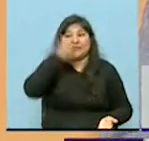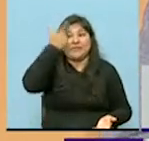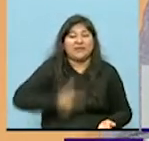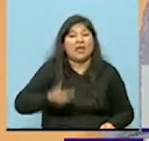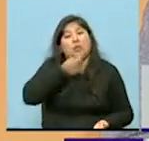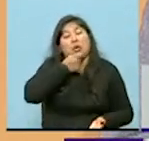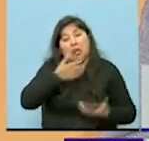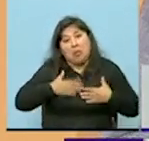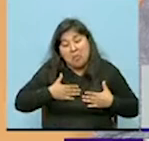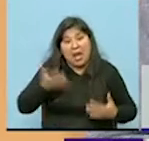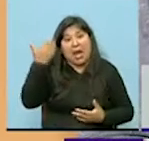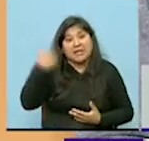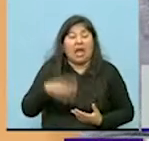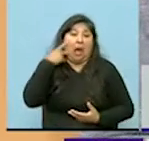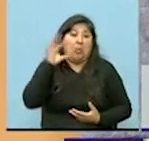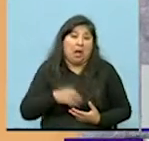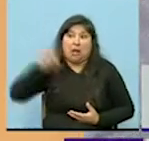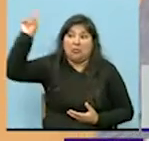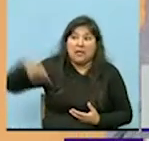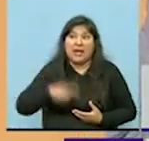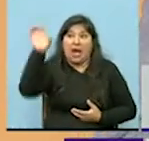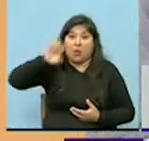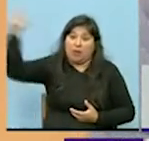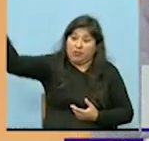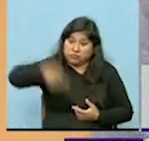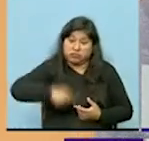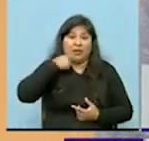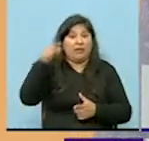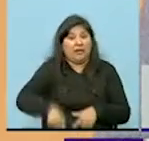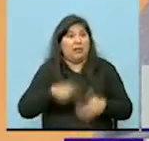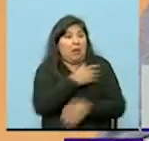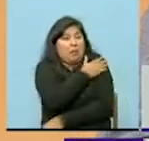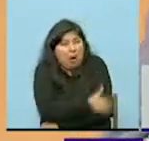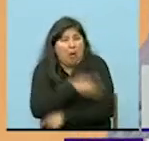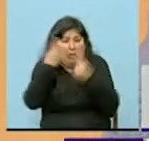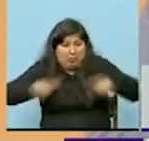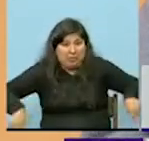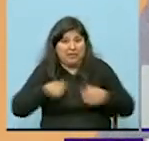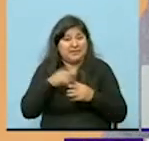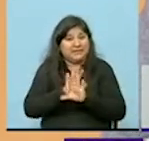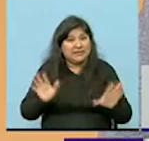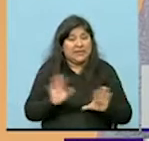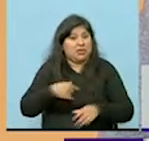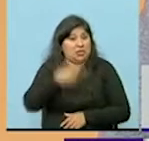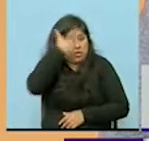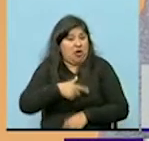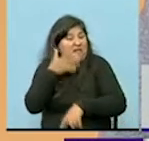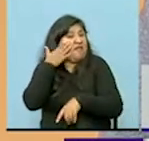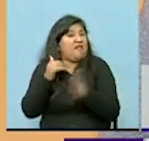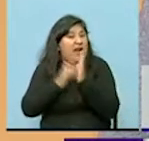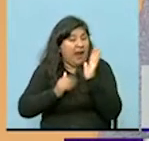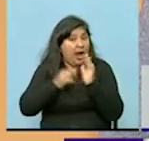los migrantes blancos somos un poco mejor que los migrantes que tiene un poquito marrón la piel como los hermanos bolivianos los hermanos peruanos